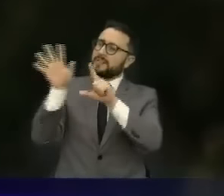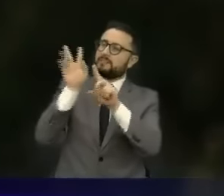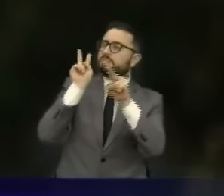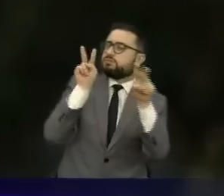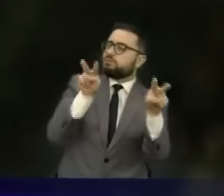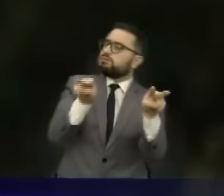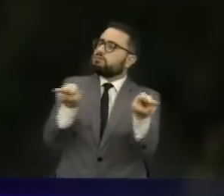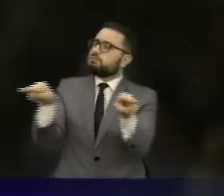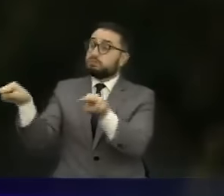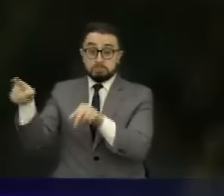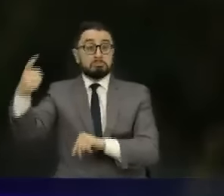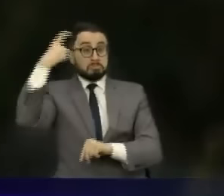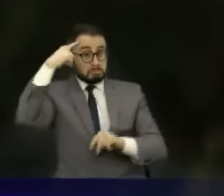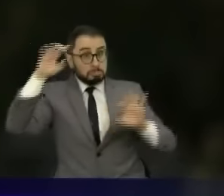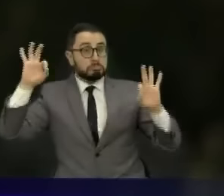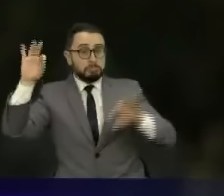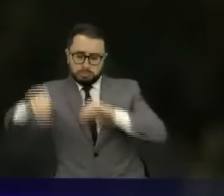inteligentemente hecho,